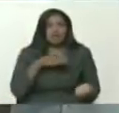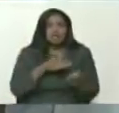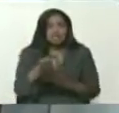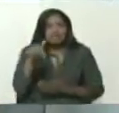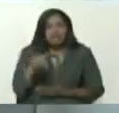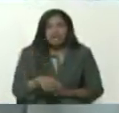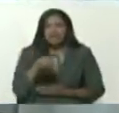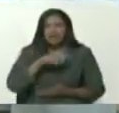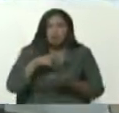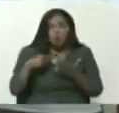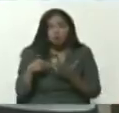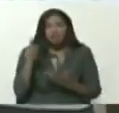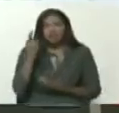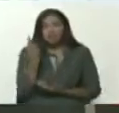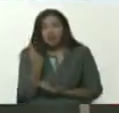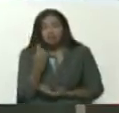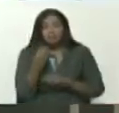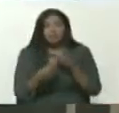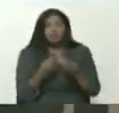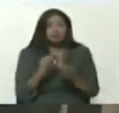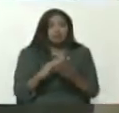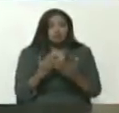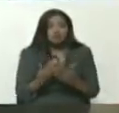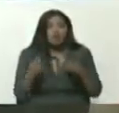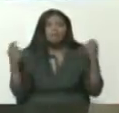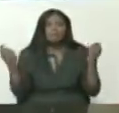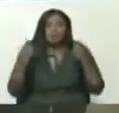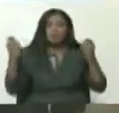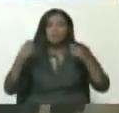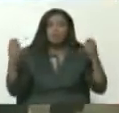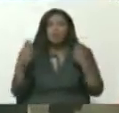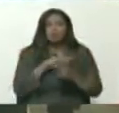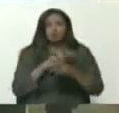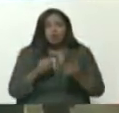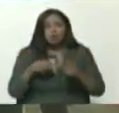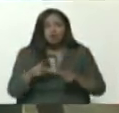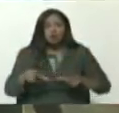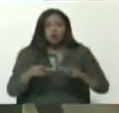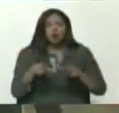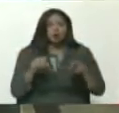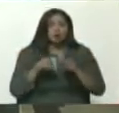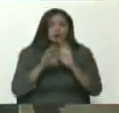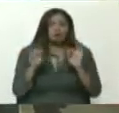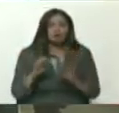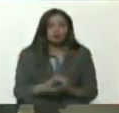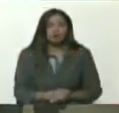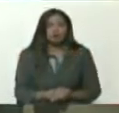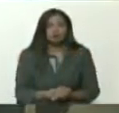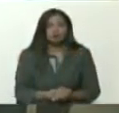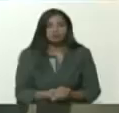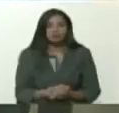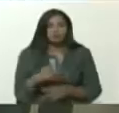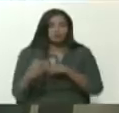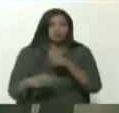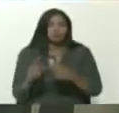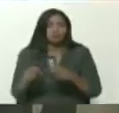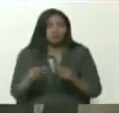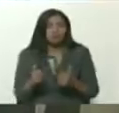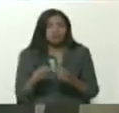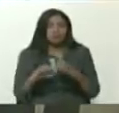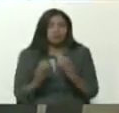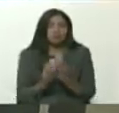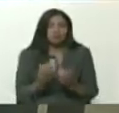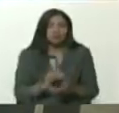la materia prima, buen reimpulso de esta planta con el proceso de reinicio de clase, pero que no se